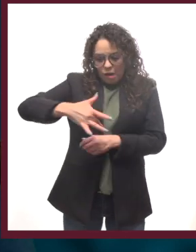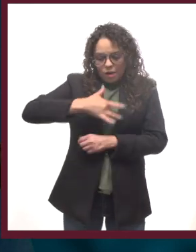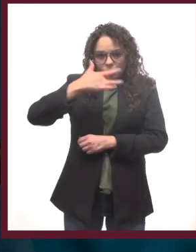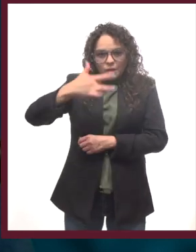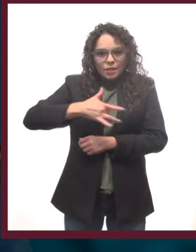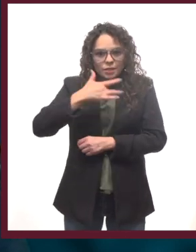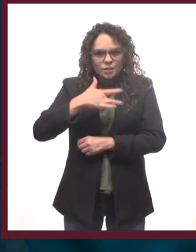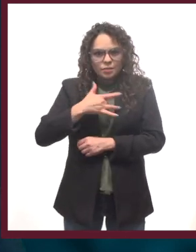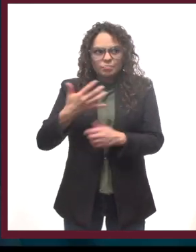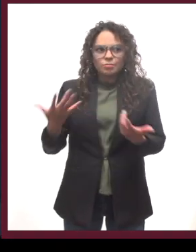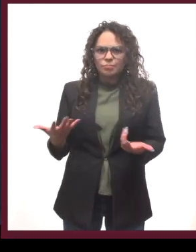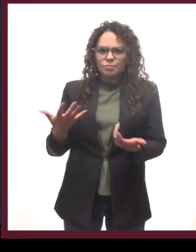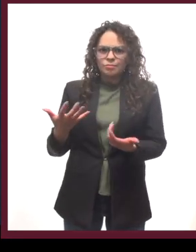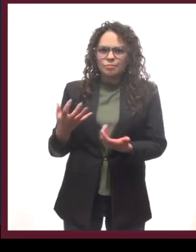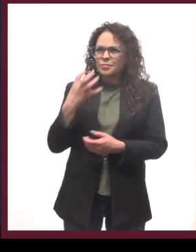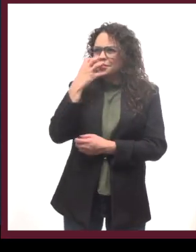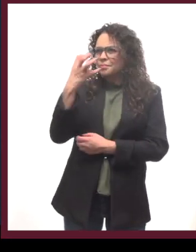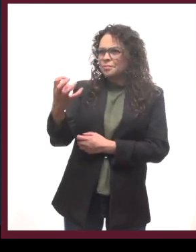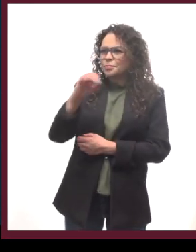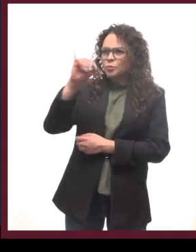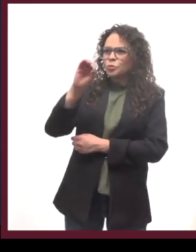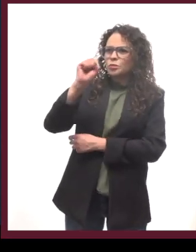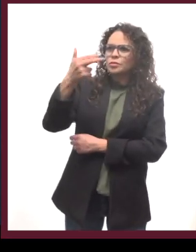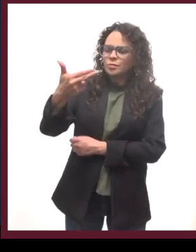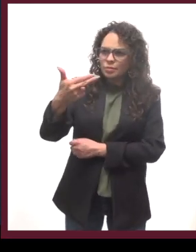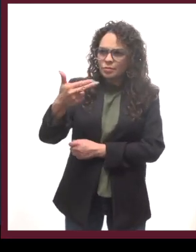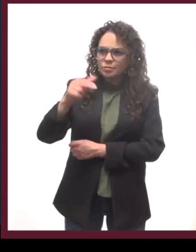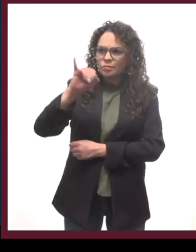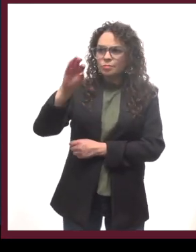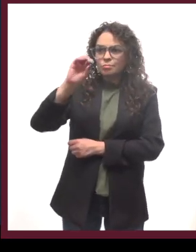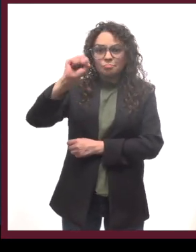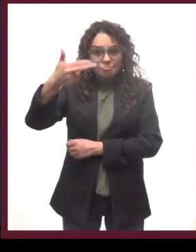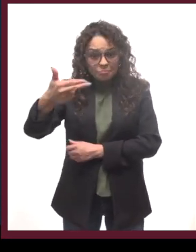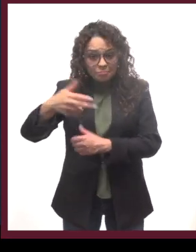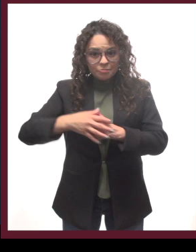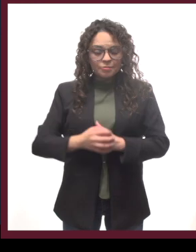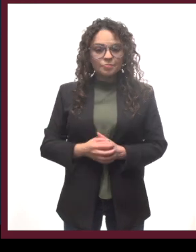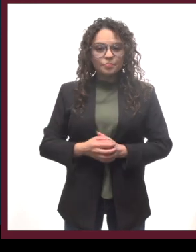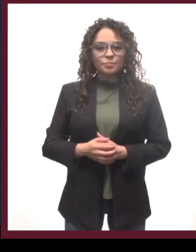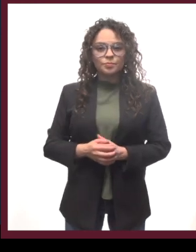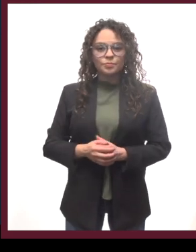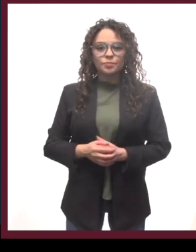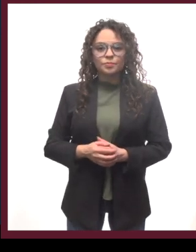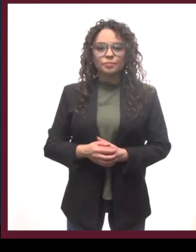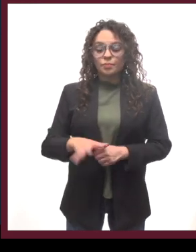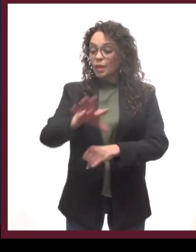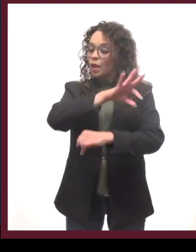los sentimientos del personaje. ¡Josh! ¡Josh! ¡Josh!